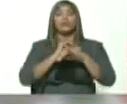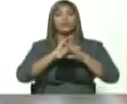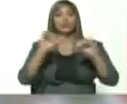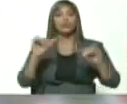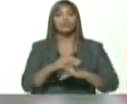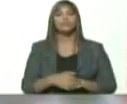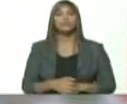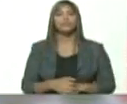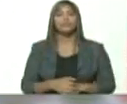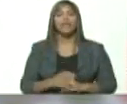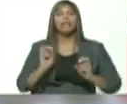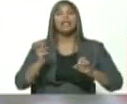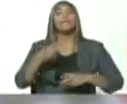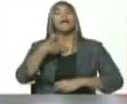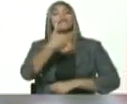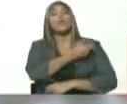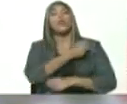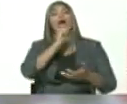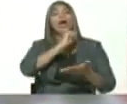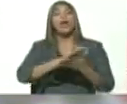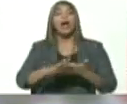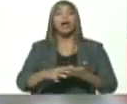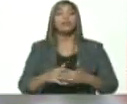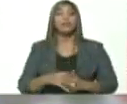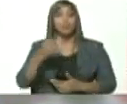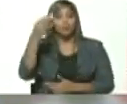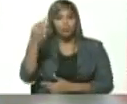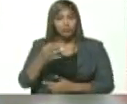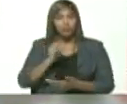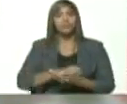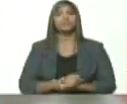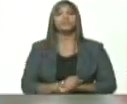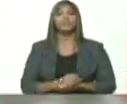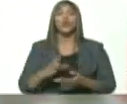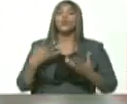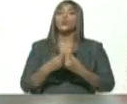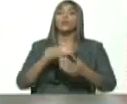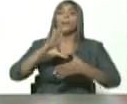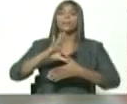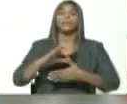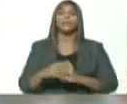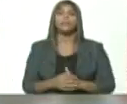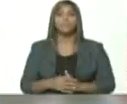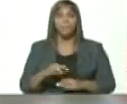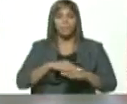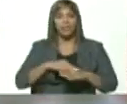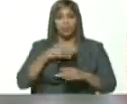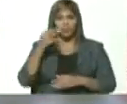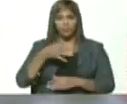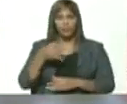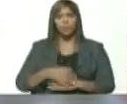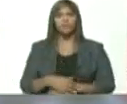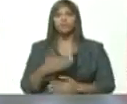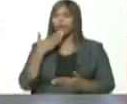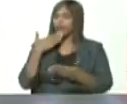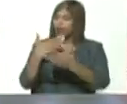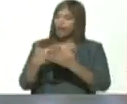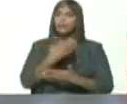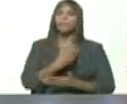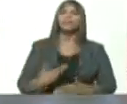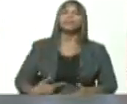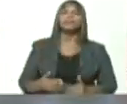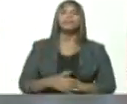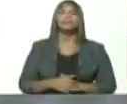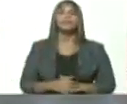de vacunación gratuita, de calidad, de las Américas. Por favor, ministro. Sí, gracias, presidente.